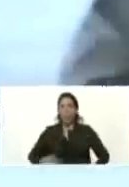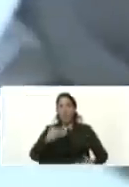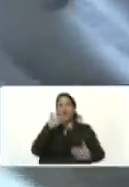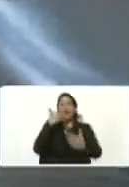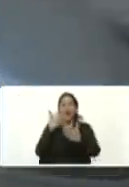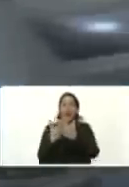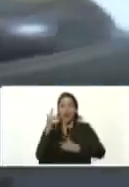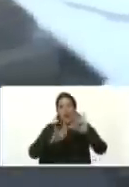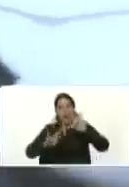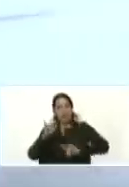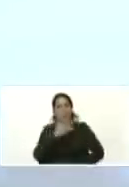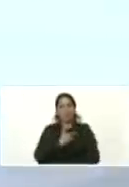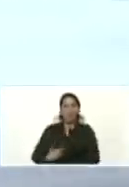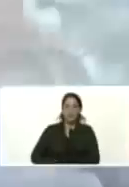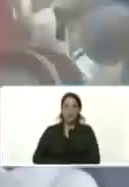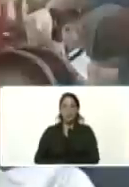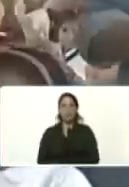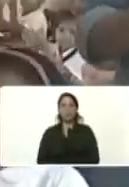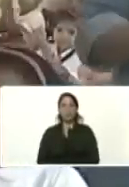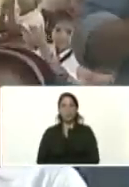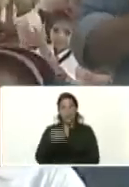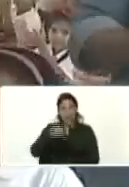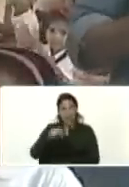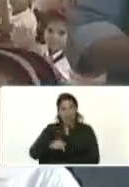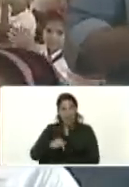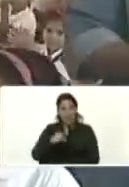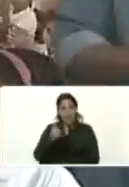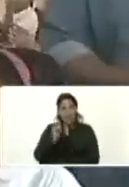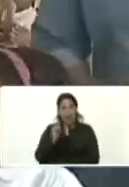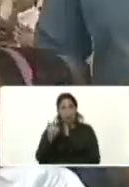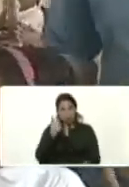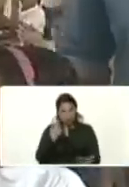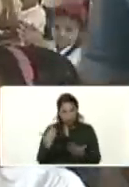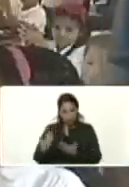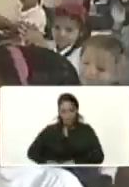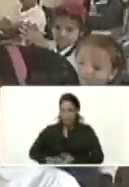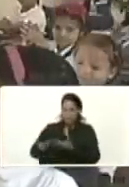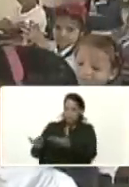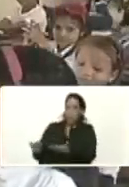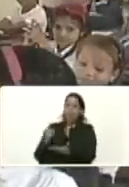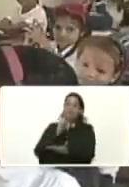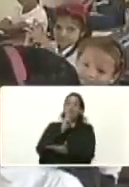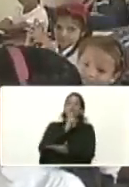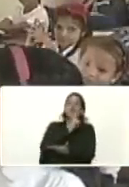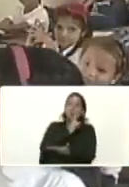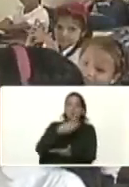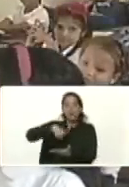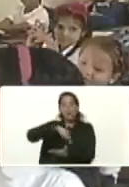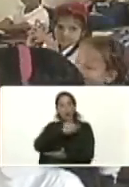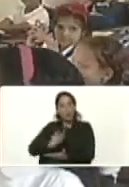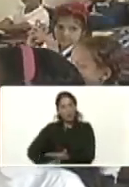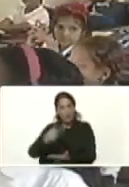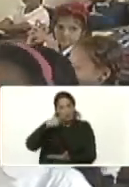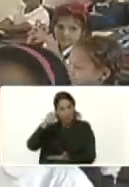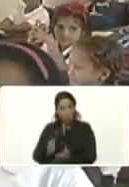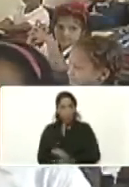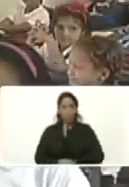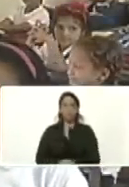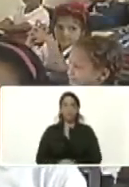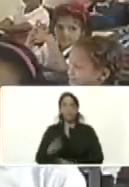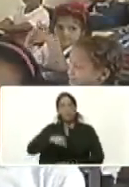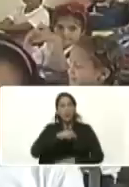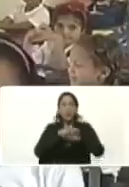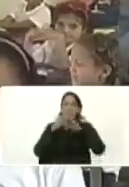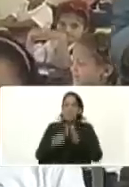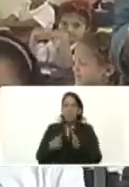gracias bueno presidente aquí está pero vamos a entregar el pago de un irá recibe el nombre de nuestro presidente nicolás maduro ahora nuestro